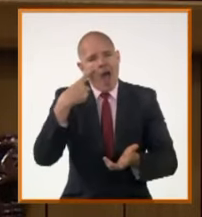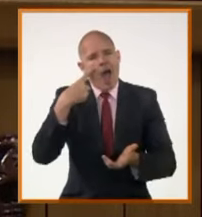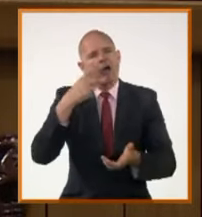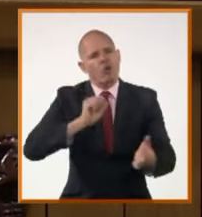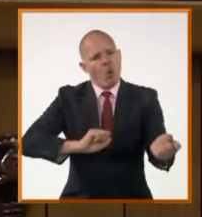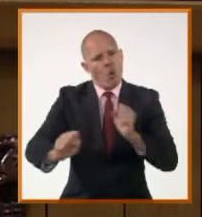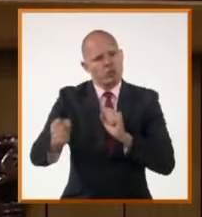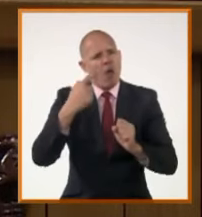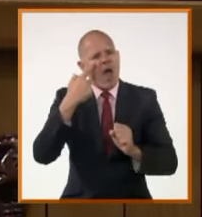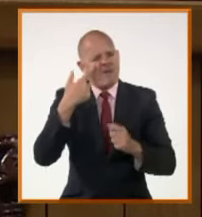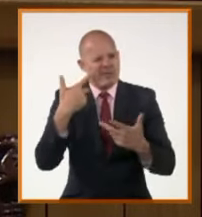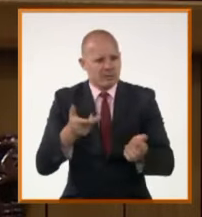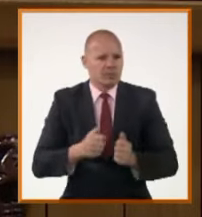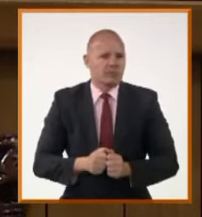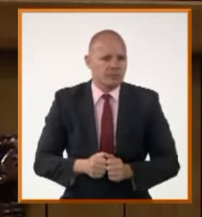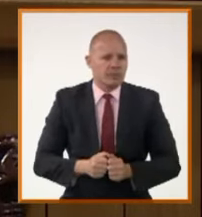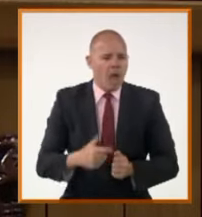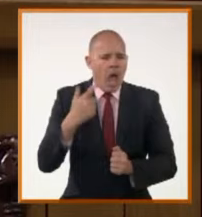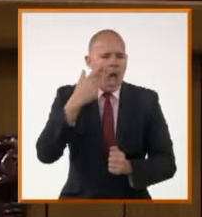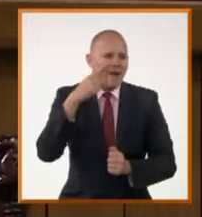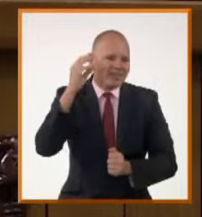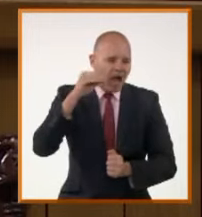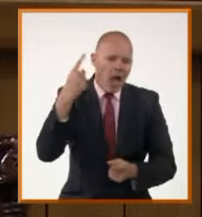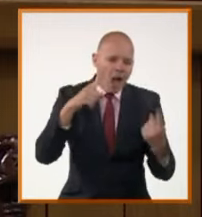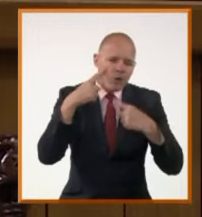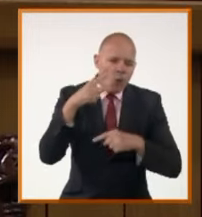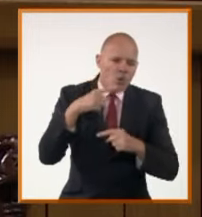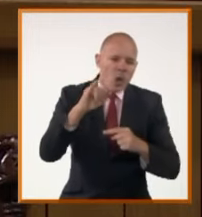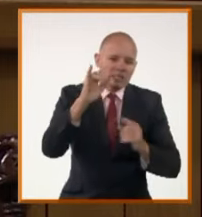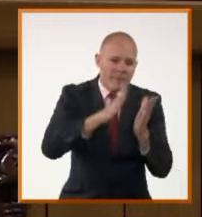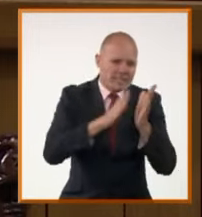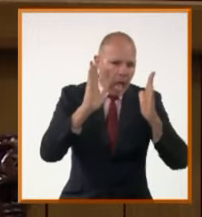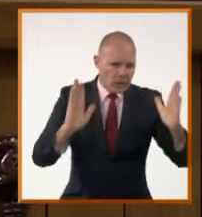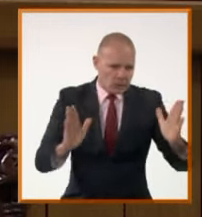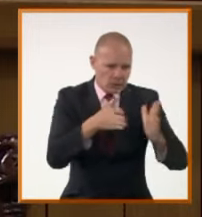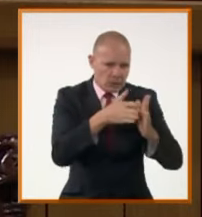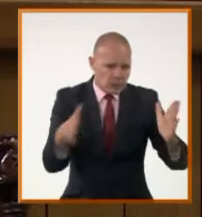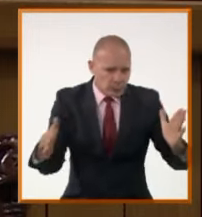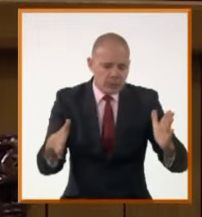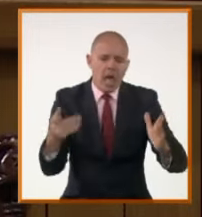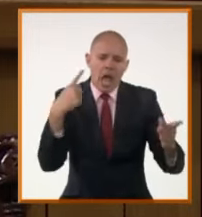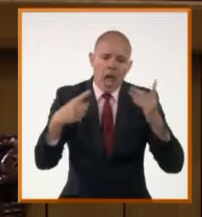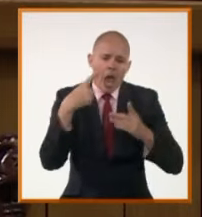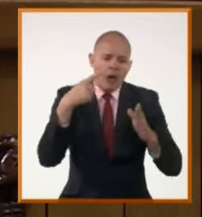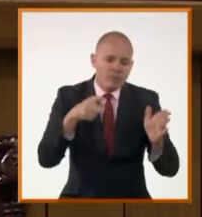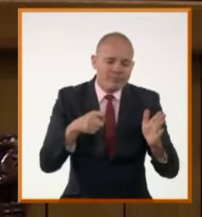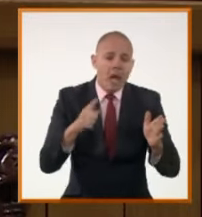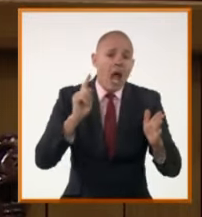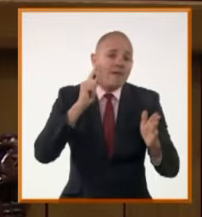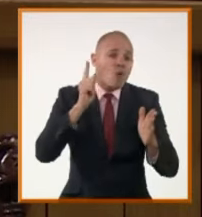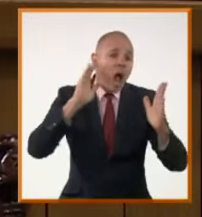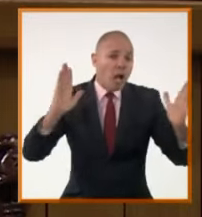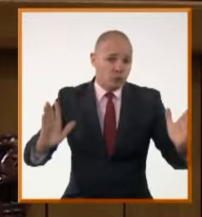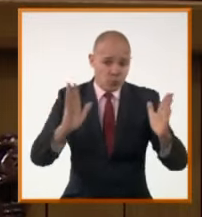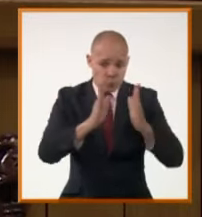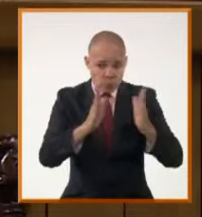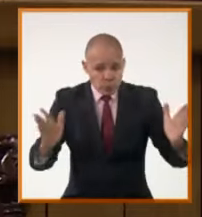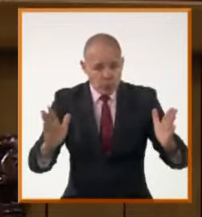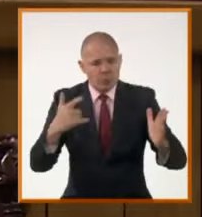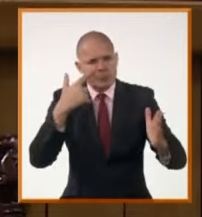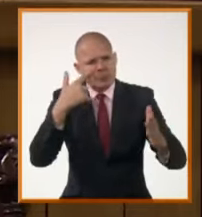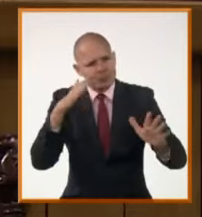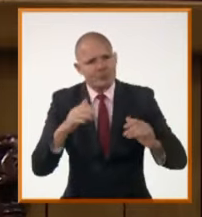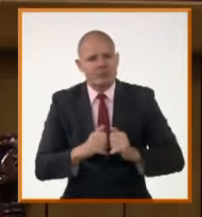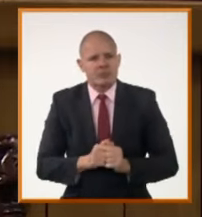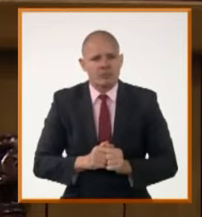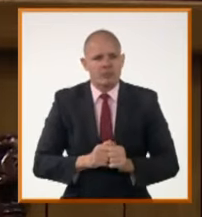el de 1 año, el de extender también las ventas, sobre las ventas, que también lo analizaremos, qué es lo que es más